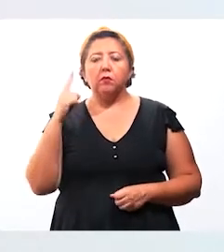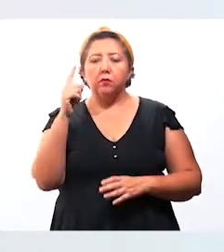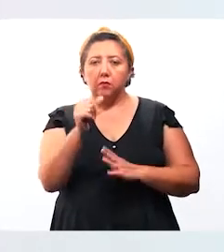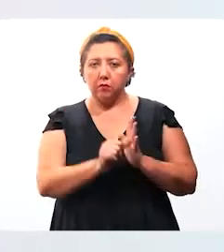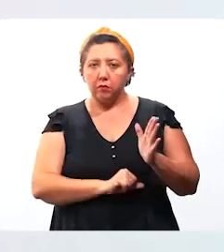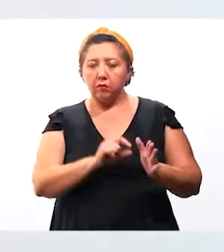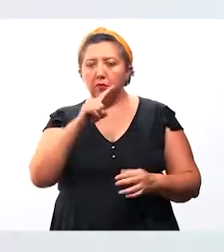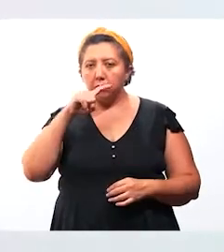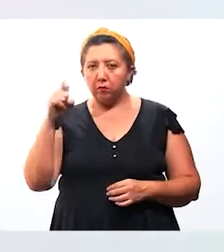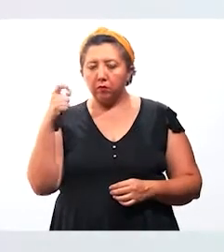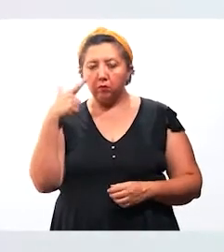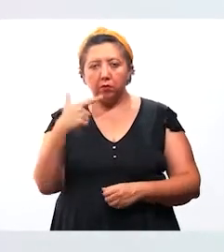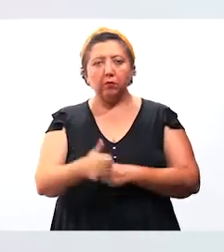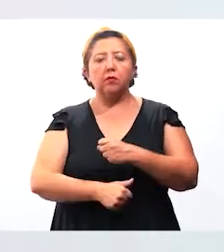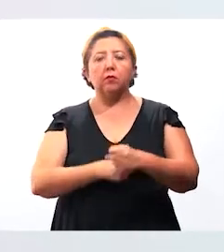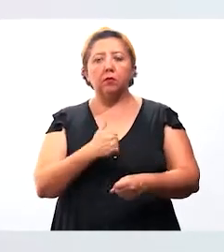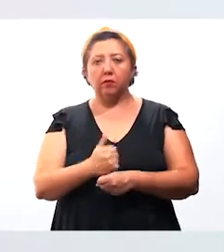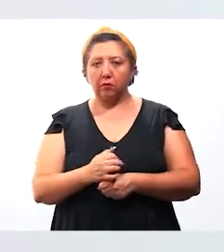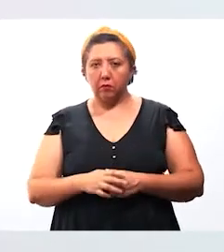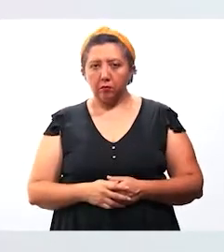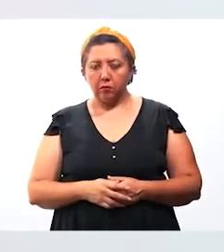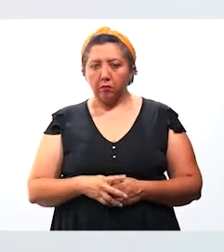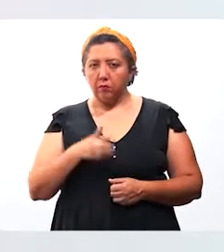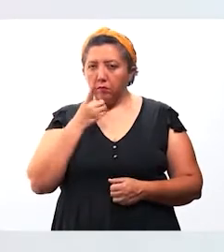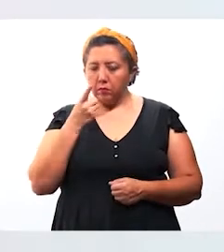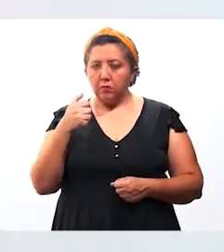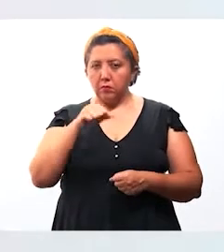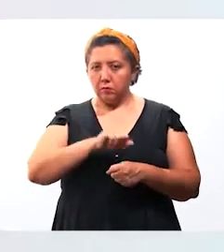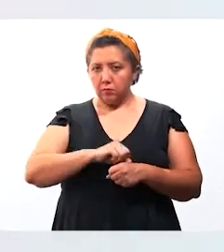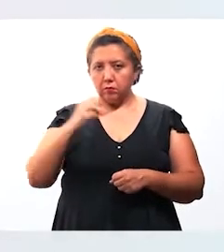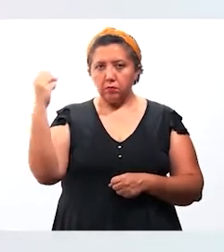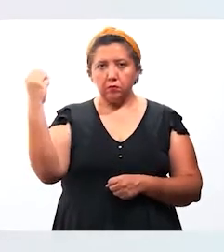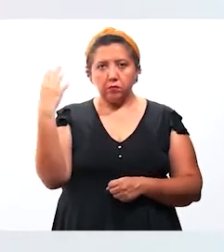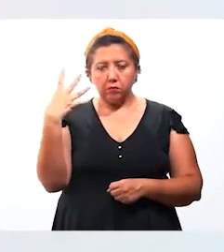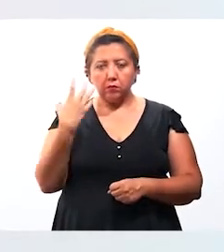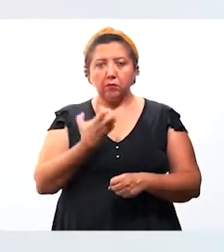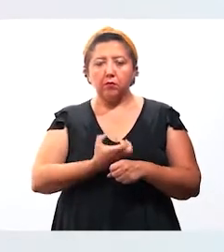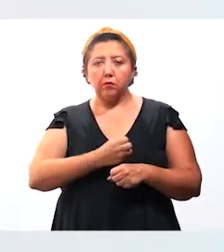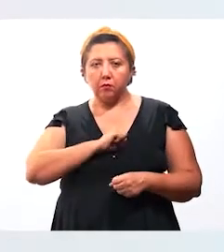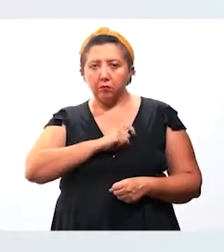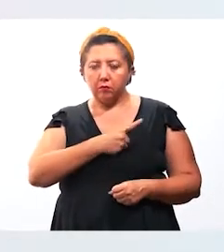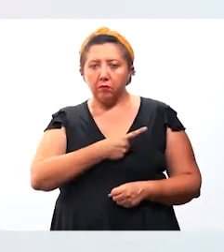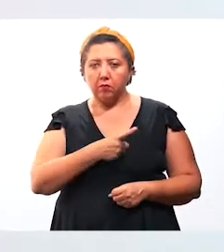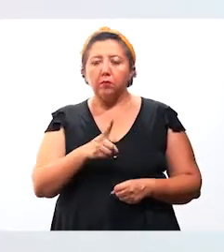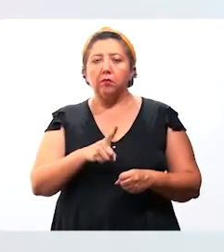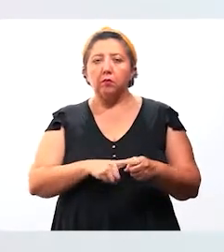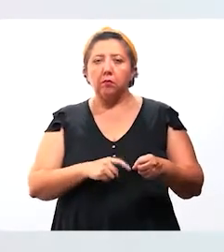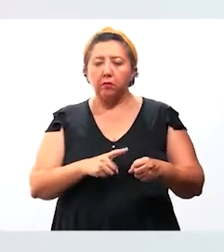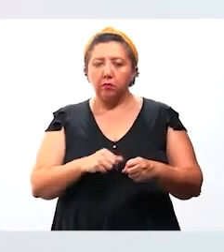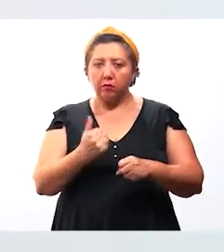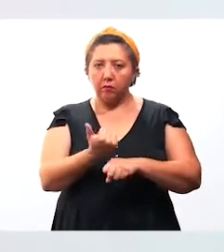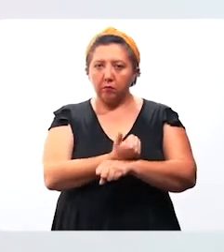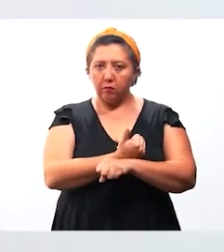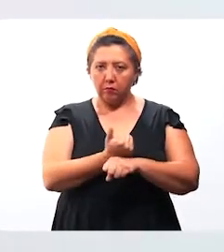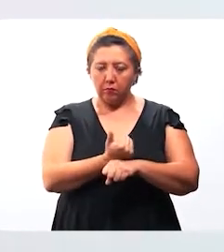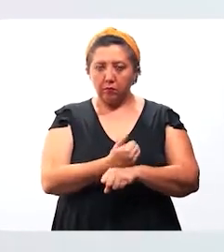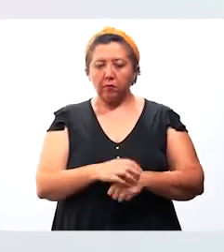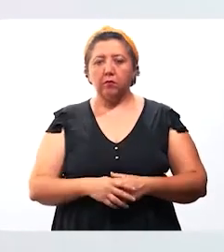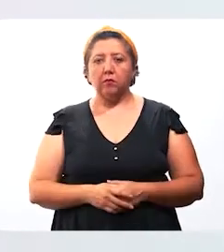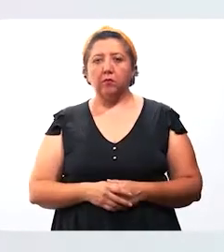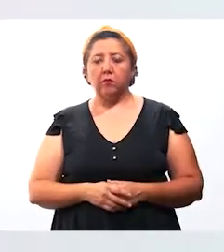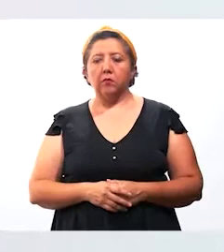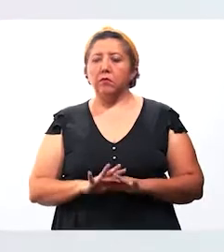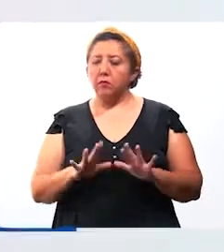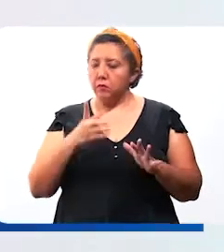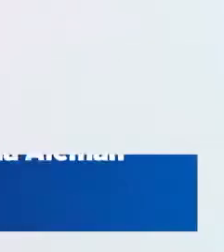casos es de 1 mes a 107 años. Los indicadores semanales del semáforo estatal de salud marcan color